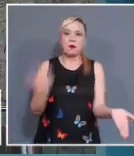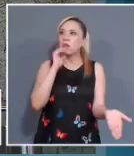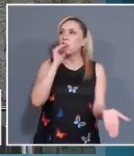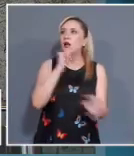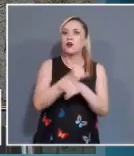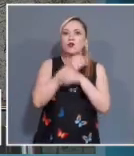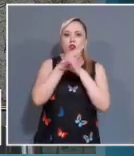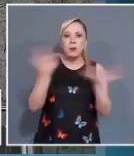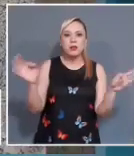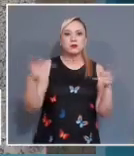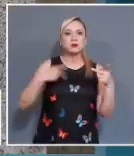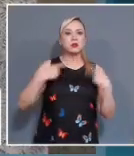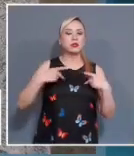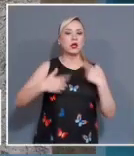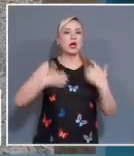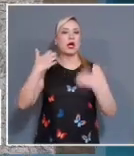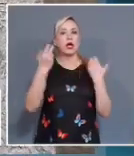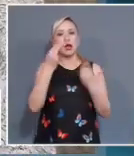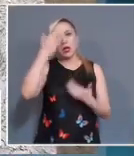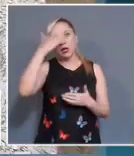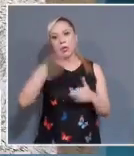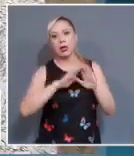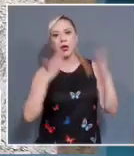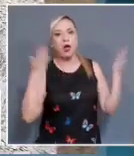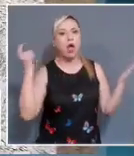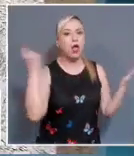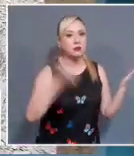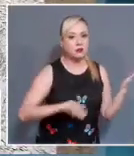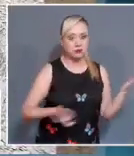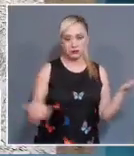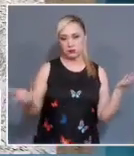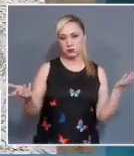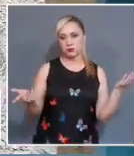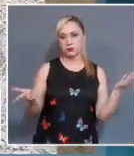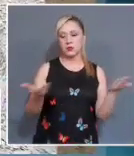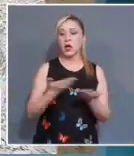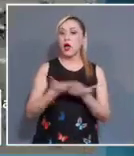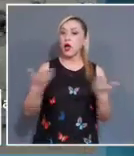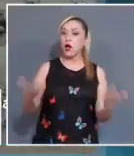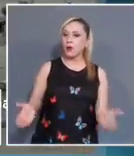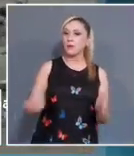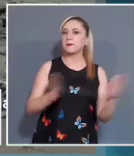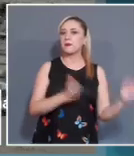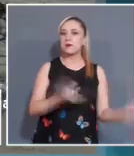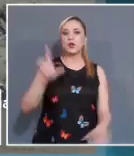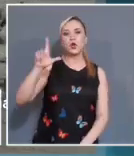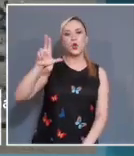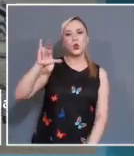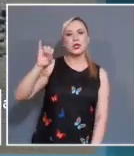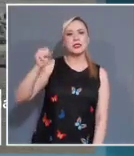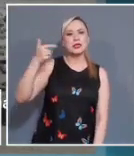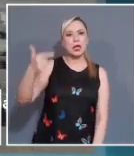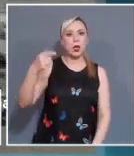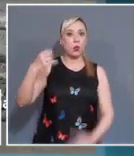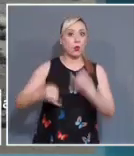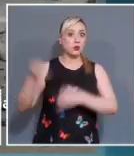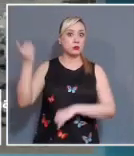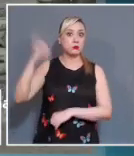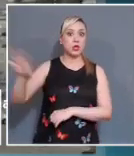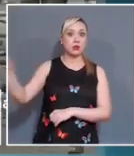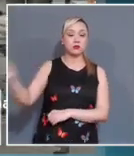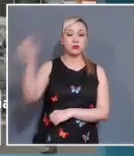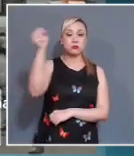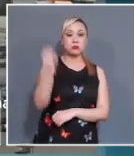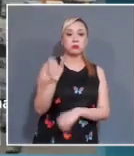un juez de distrito vinculó a proceso a Luis G. por su probable responsabilidad en el delito de explotación ilícita de un